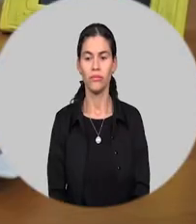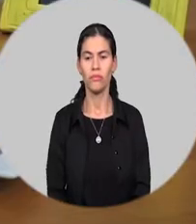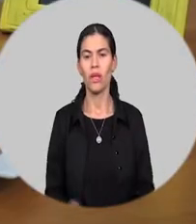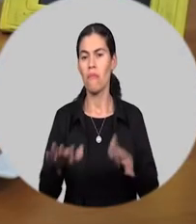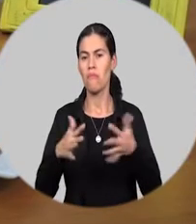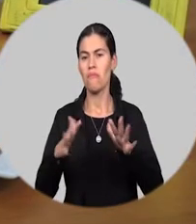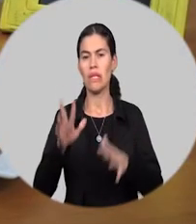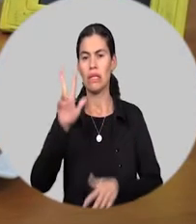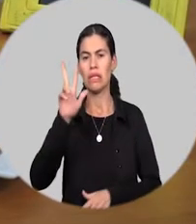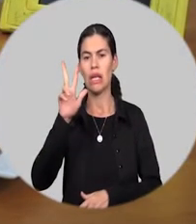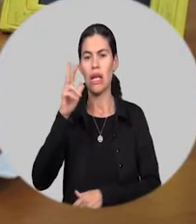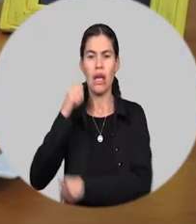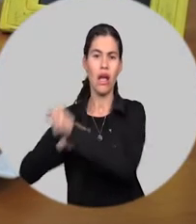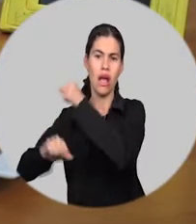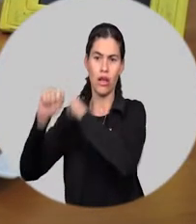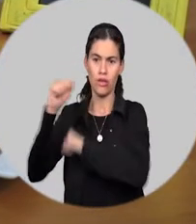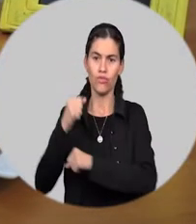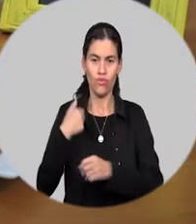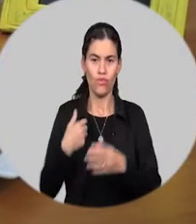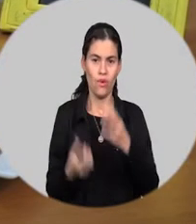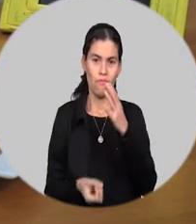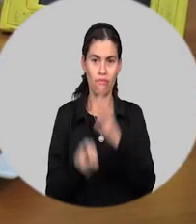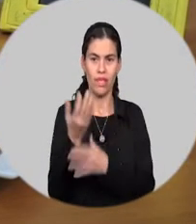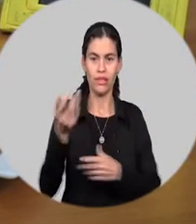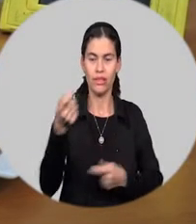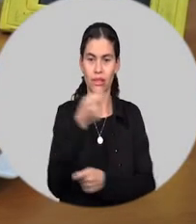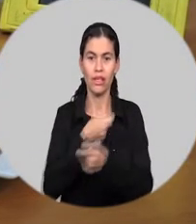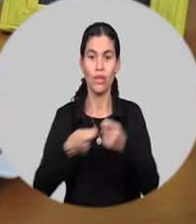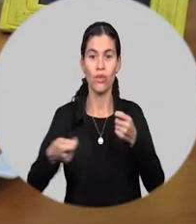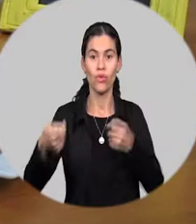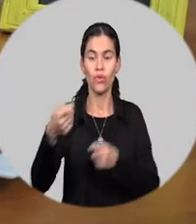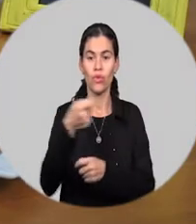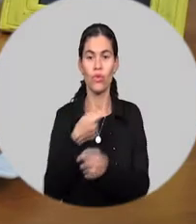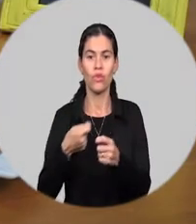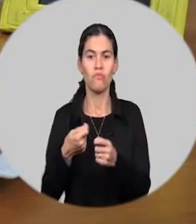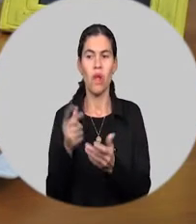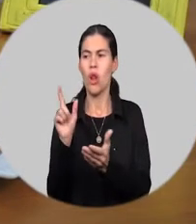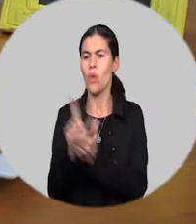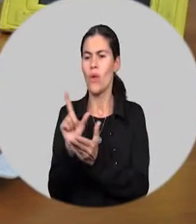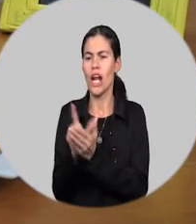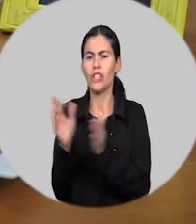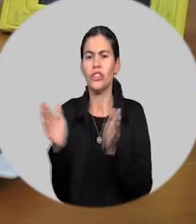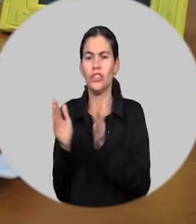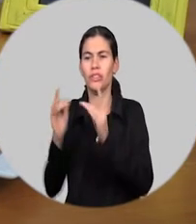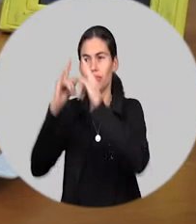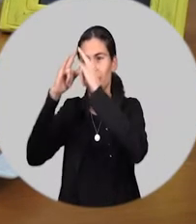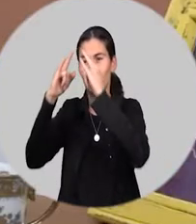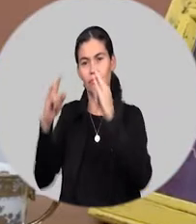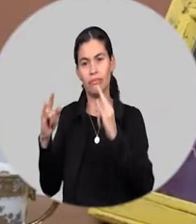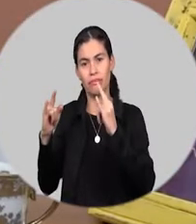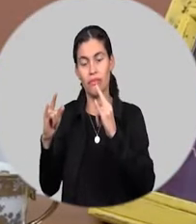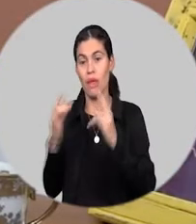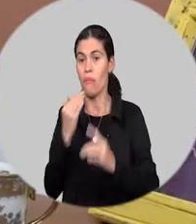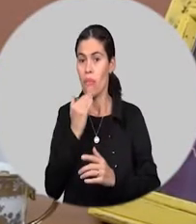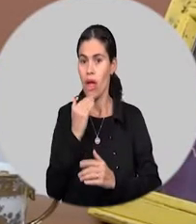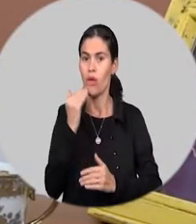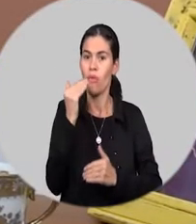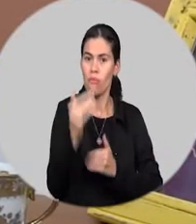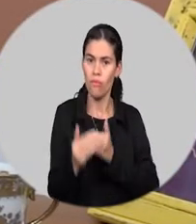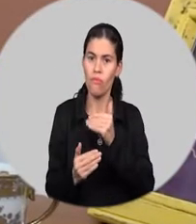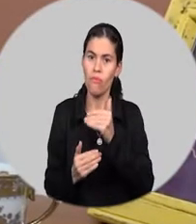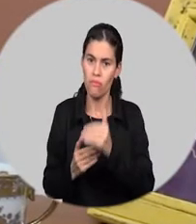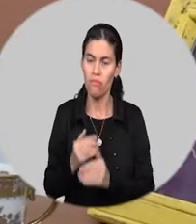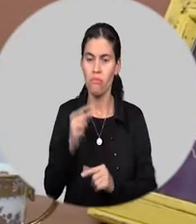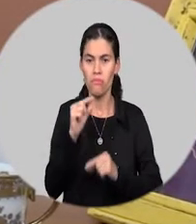Y hace 3 años más o menos que comencé. Comencé en un pequeño toldito y fui de a